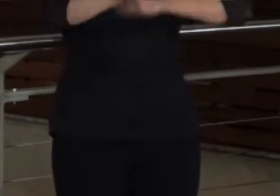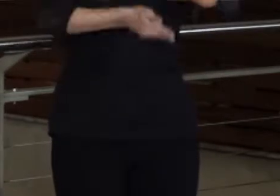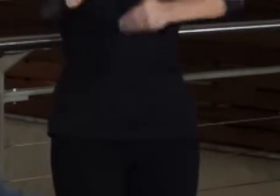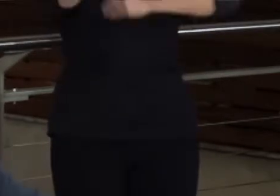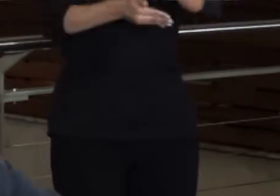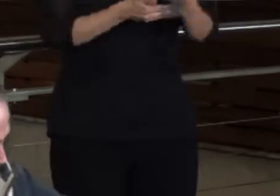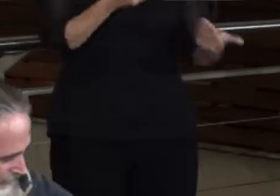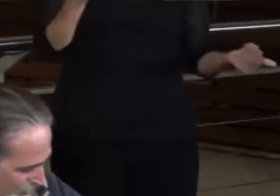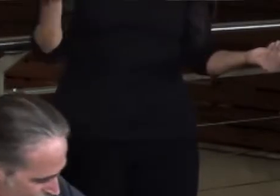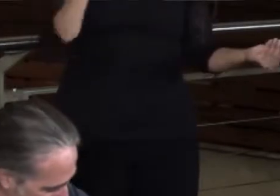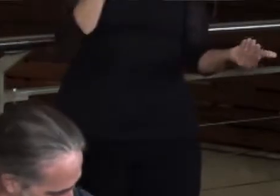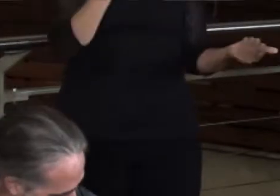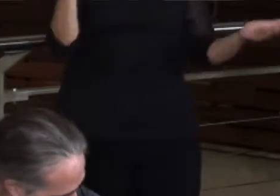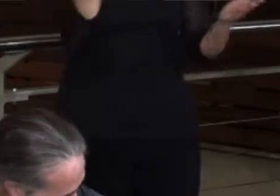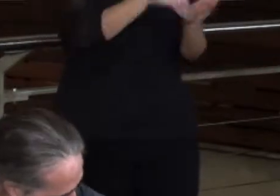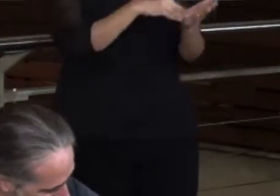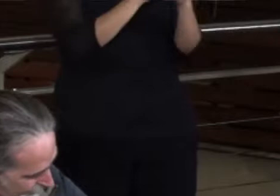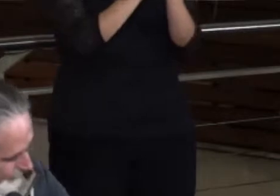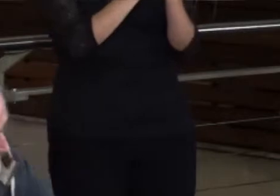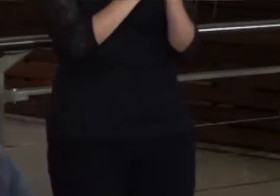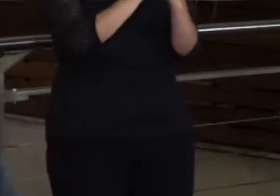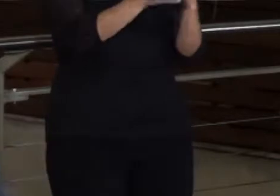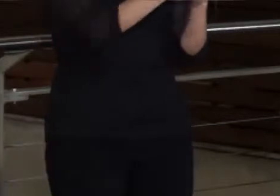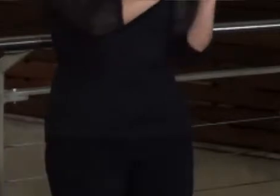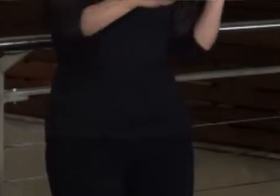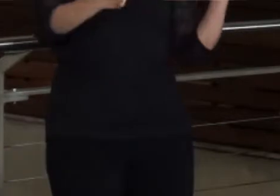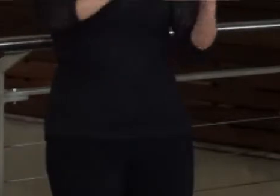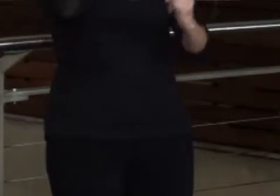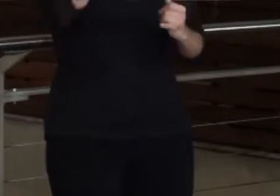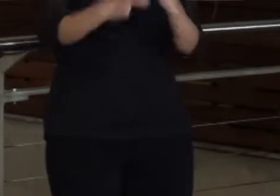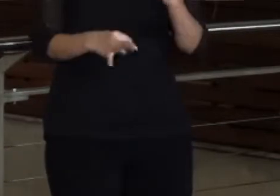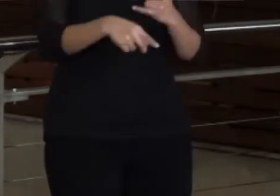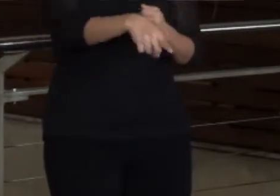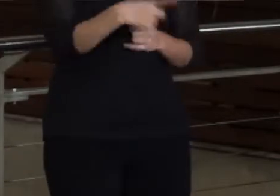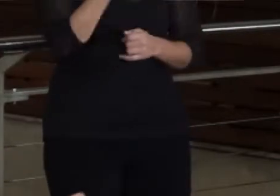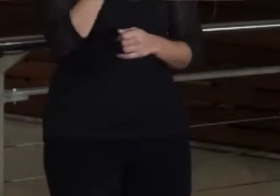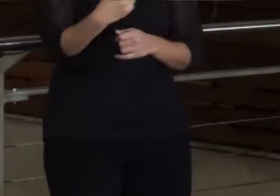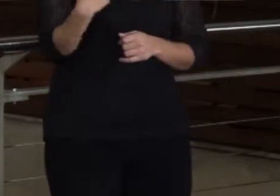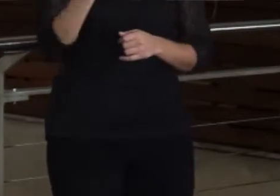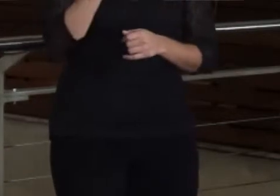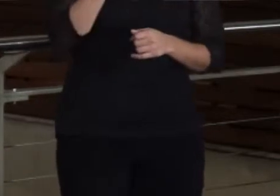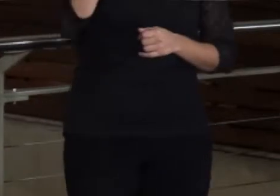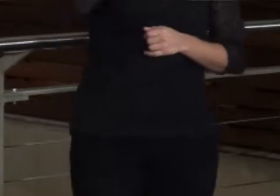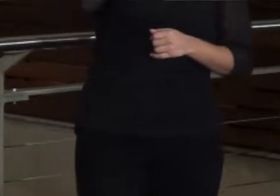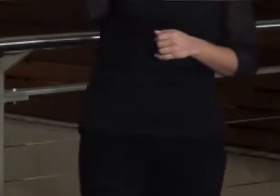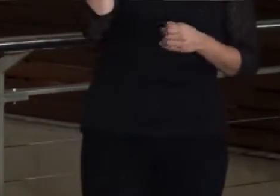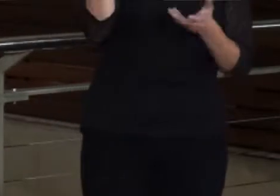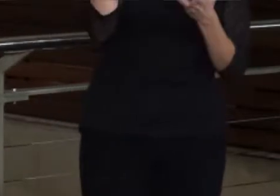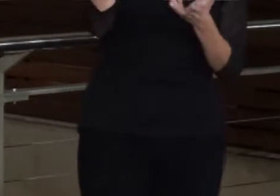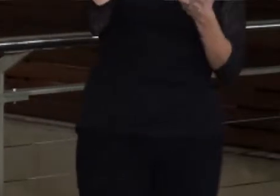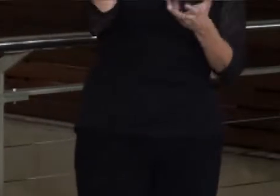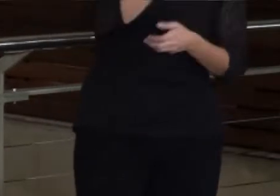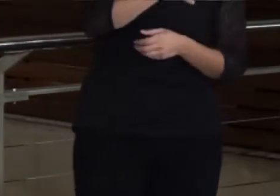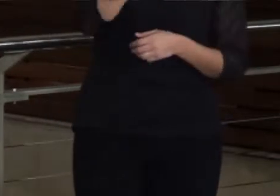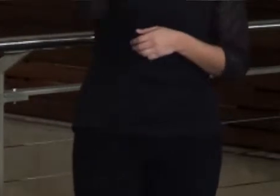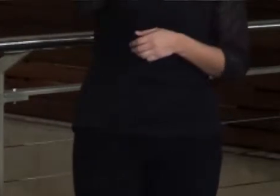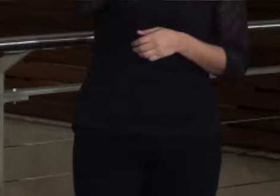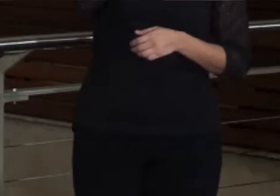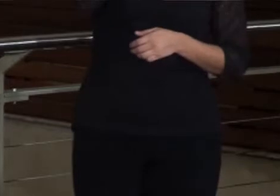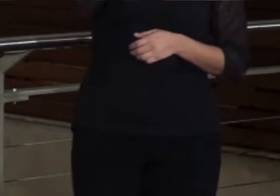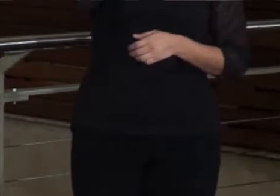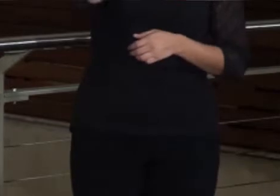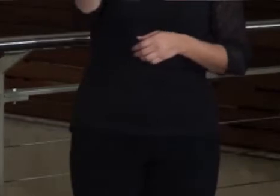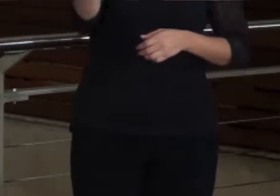parte final de la última paz dice a un hijo no sale como te imaginas y yo ahora pondría que ya sale mejor